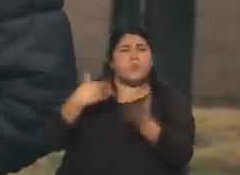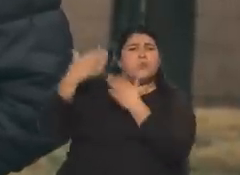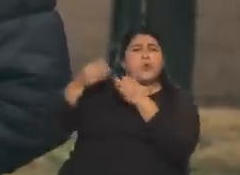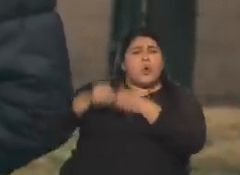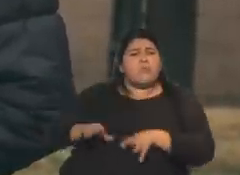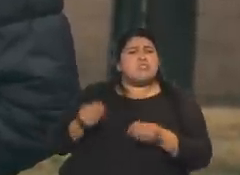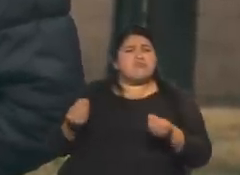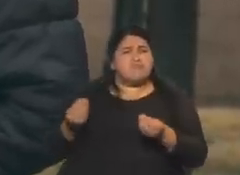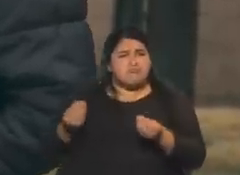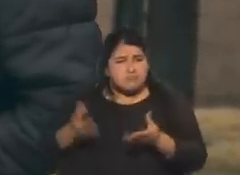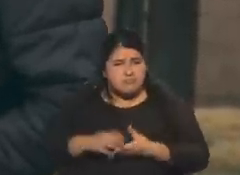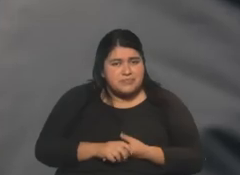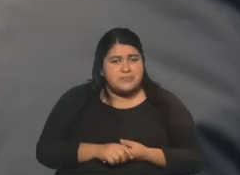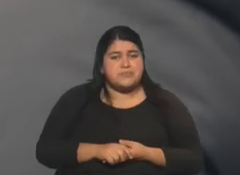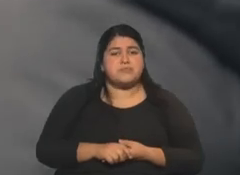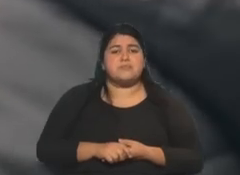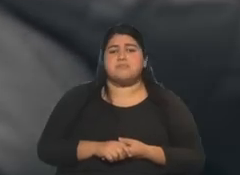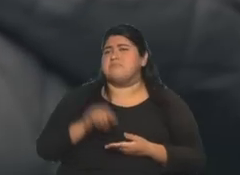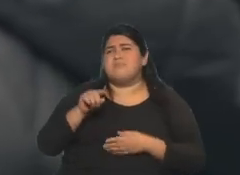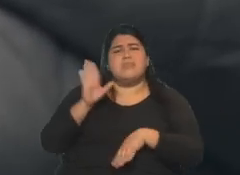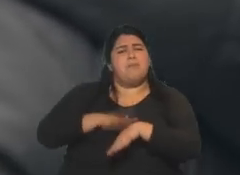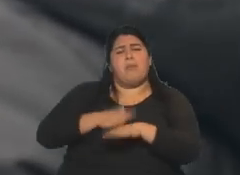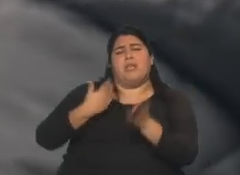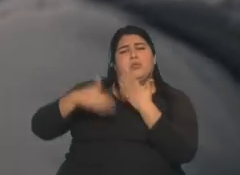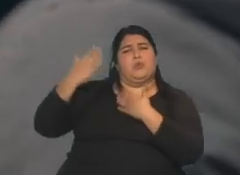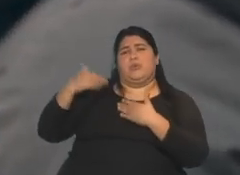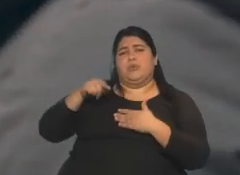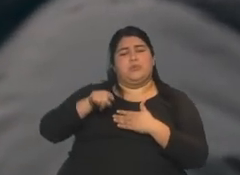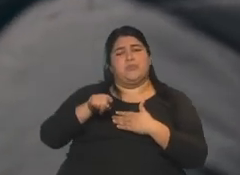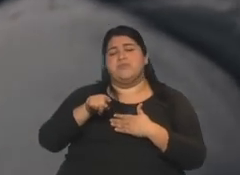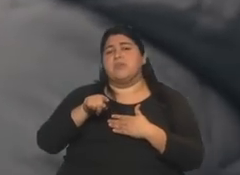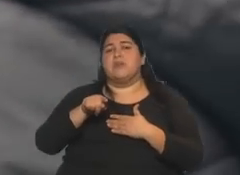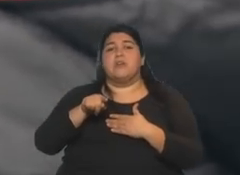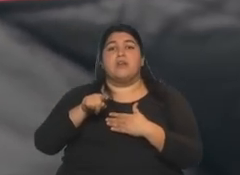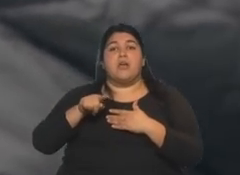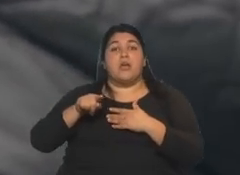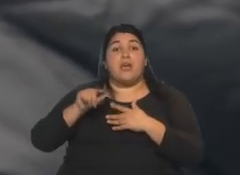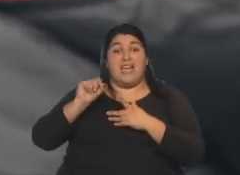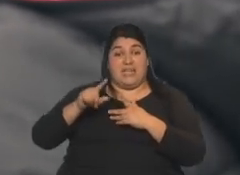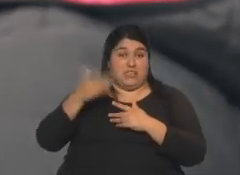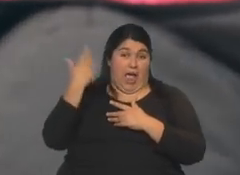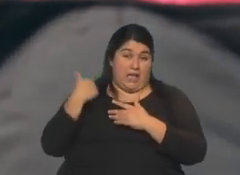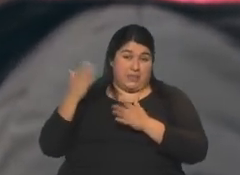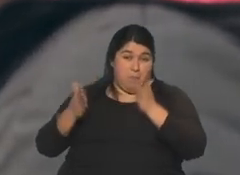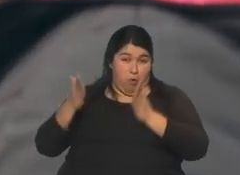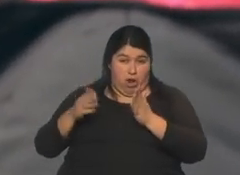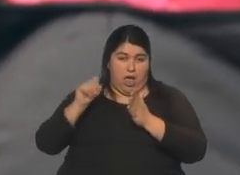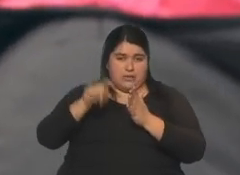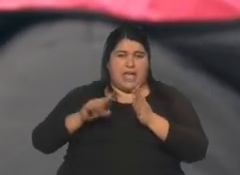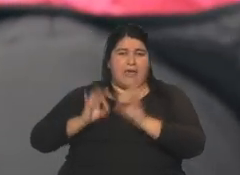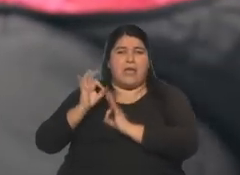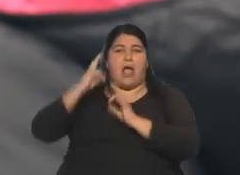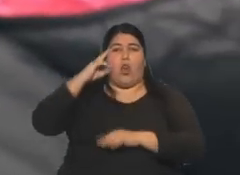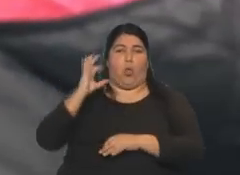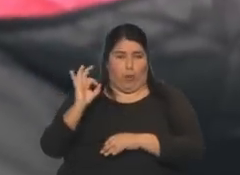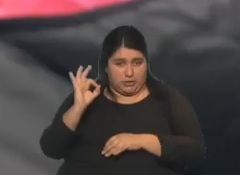proceso y en qué situación estamos ahora? Ese es el momento histórico, que el proceso de eso comienza en la década del 90,